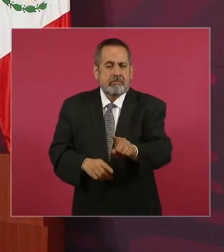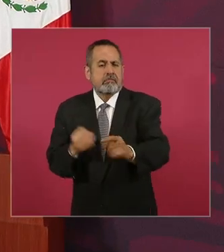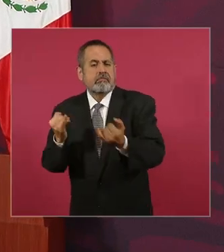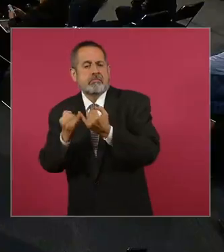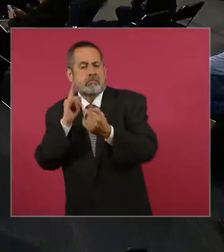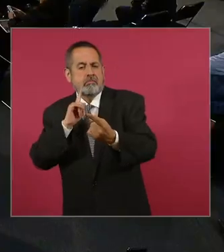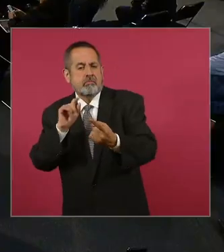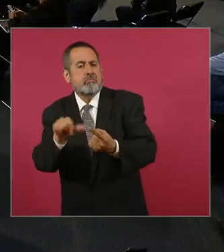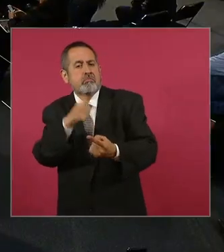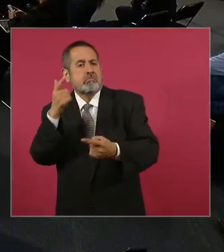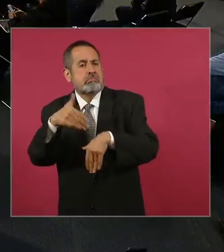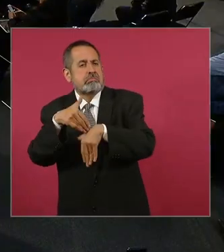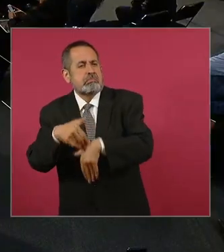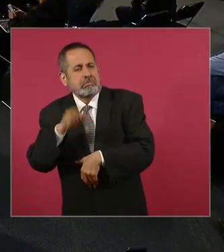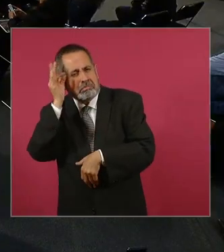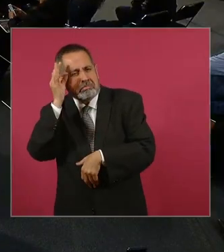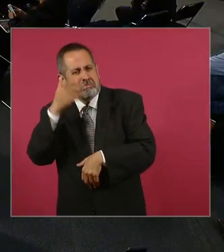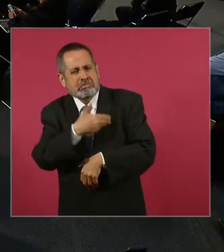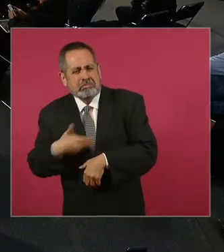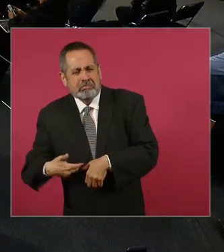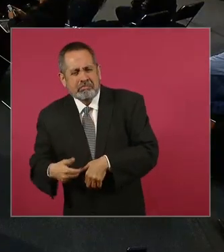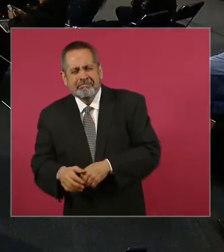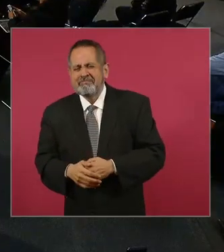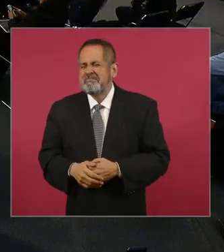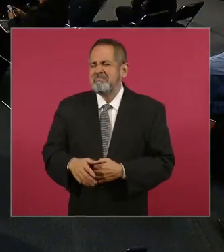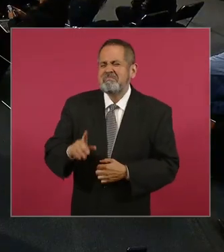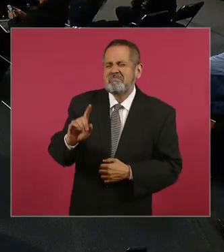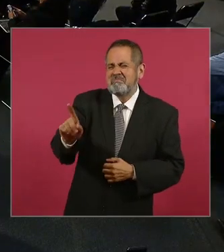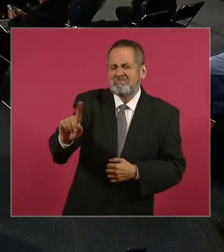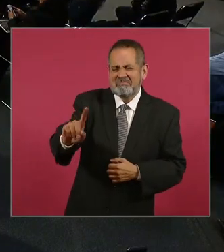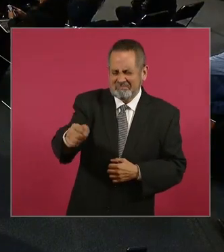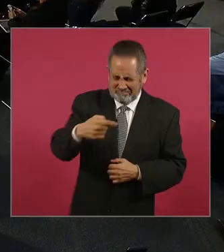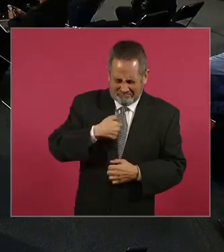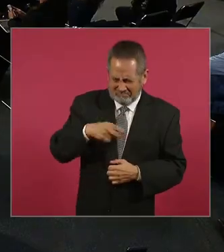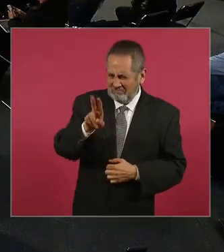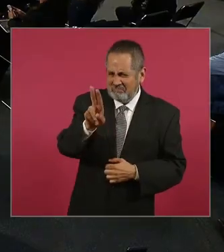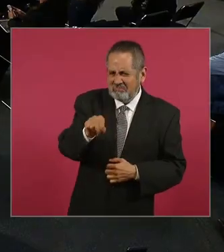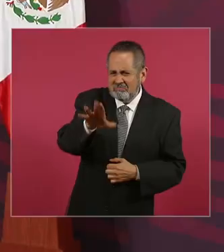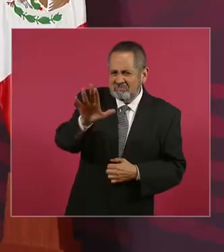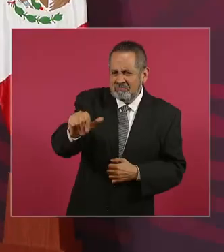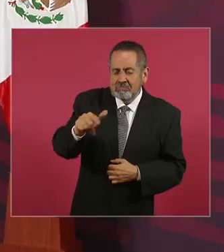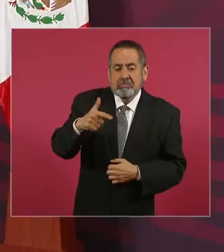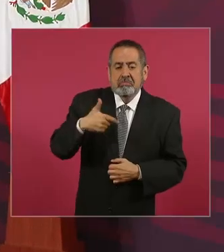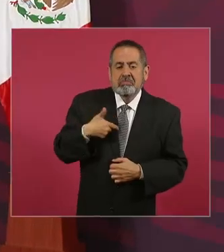presidente. No, todavía sigue. No, yo nunca le he pedido